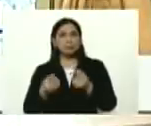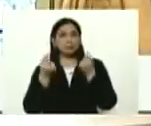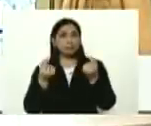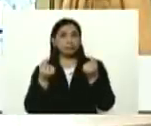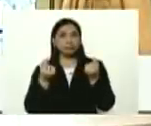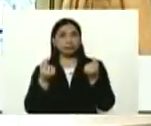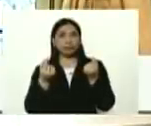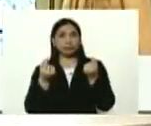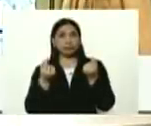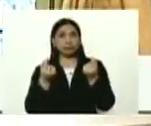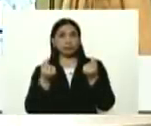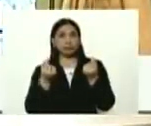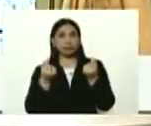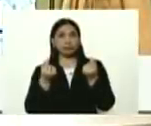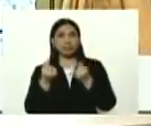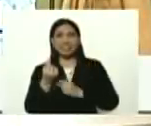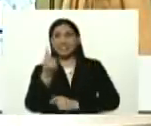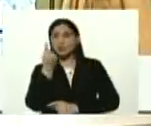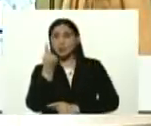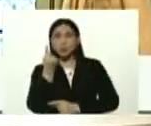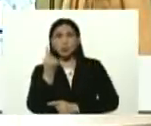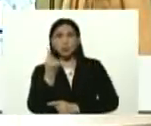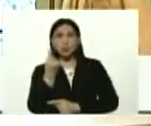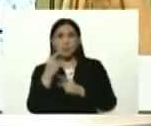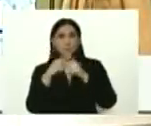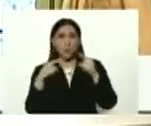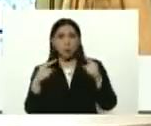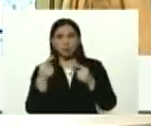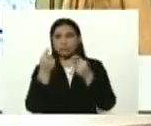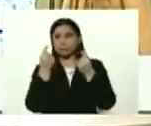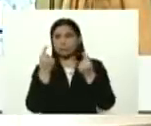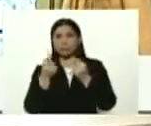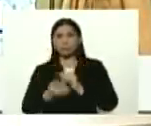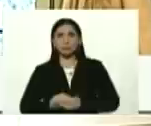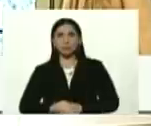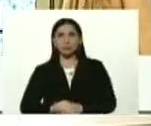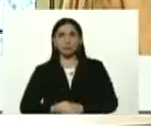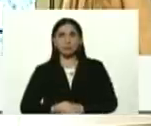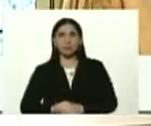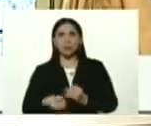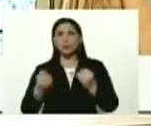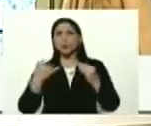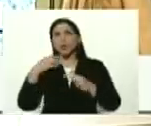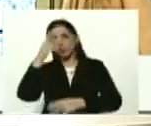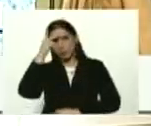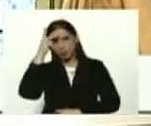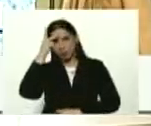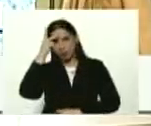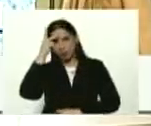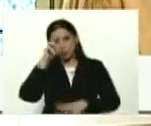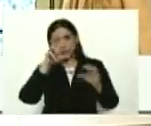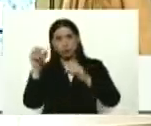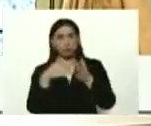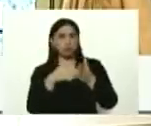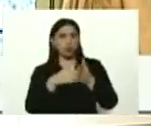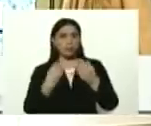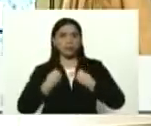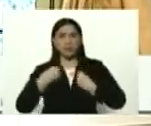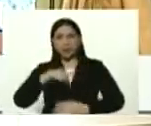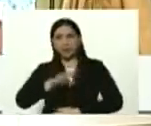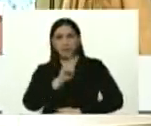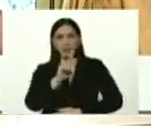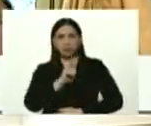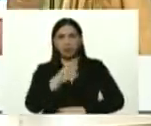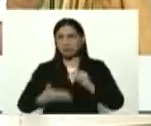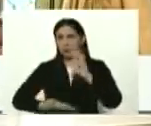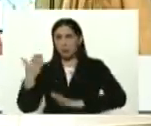uno. Ni uno partido por la mitad, ni uno. ¿Cuántos peruanos de los 800.000 peruanos que viven en